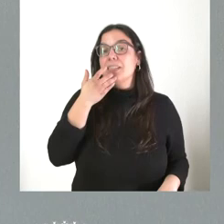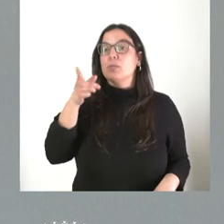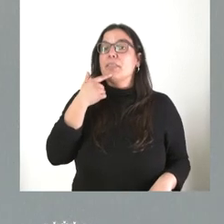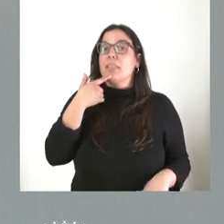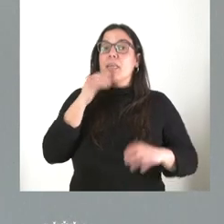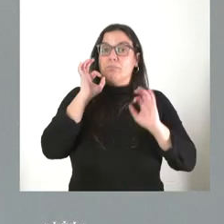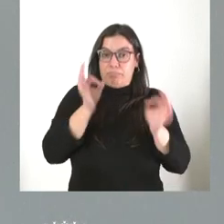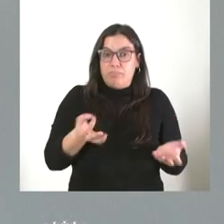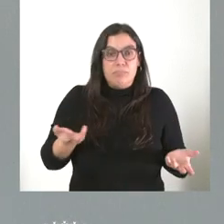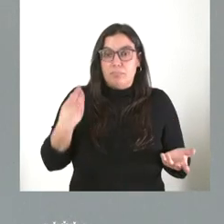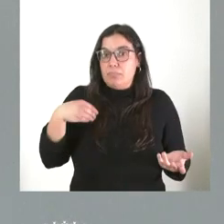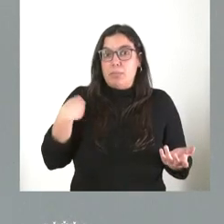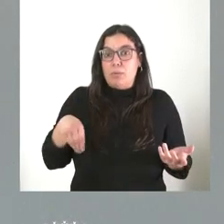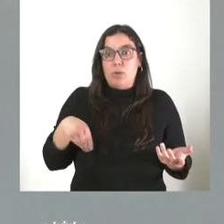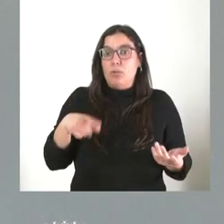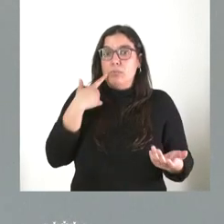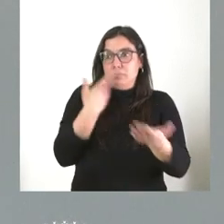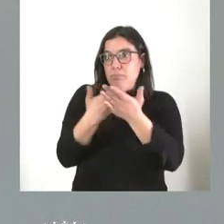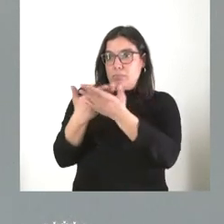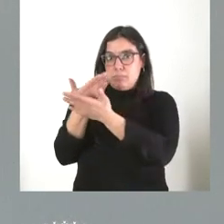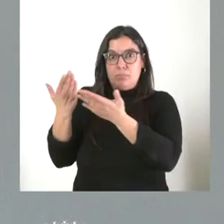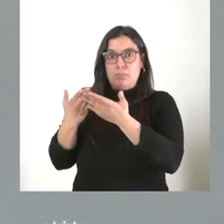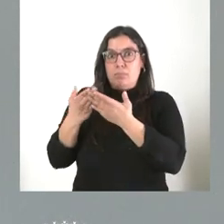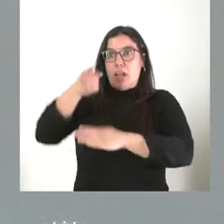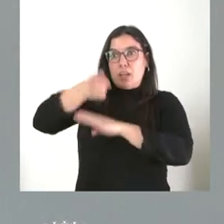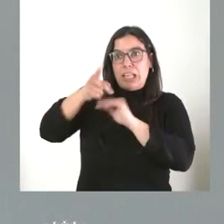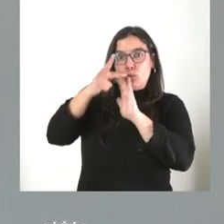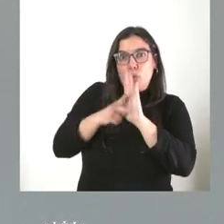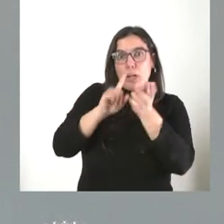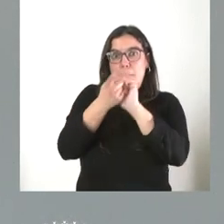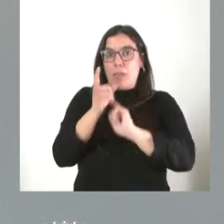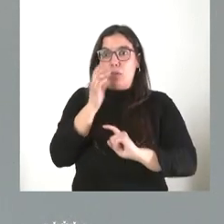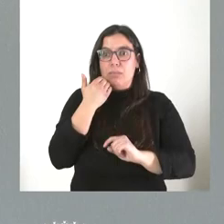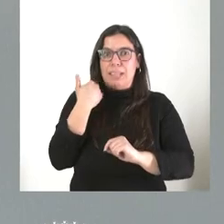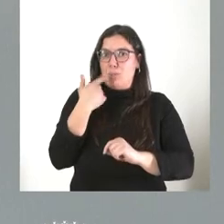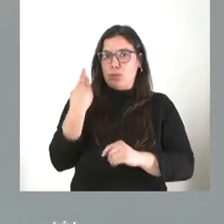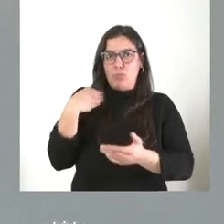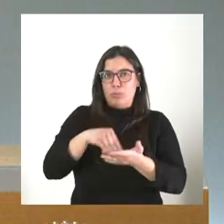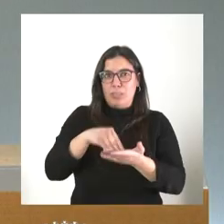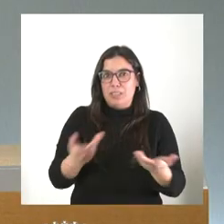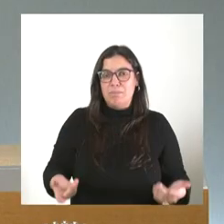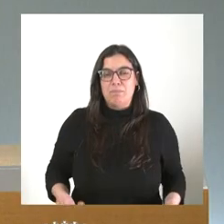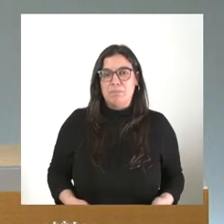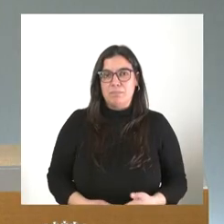que efectivamente usted ha constatado que no hay instrucciones Pues es que eso lo hemos dicho desde hace mucho tiempo claro